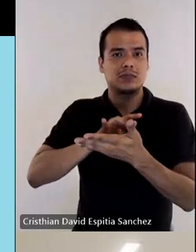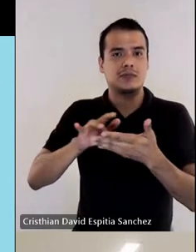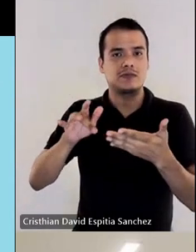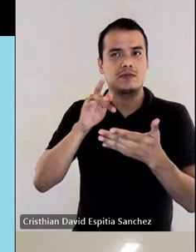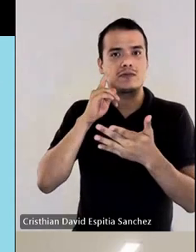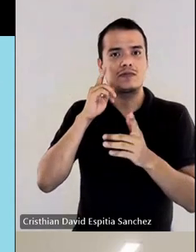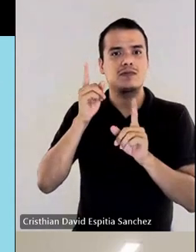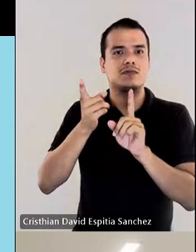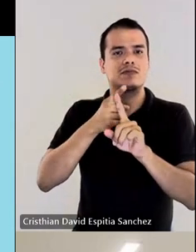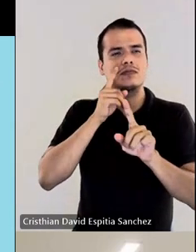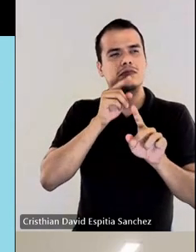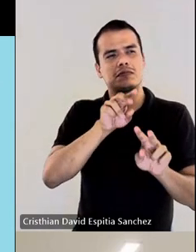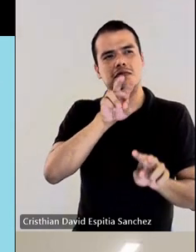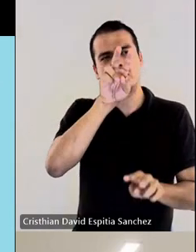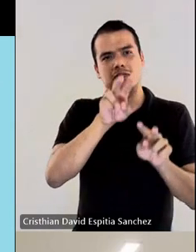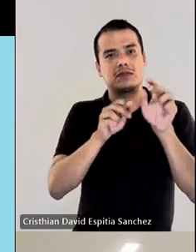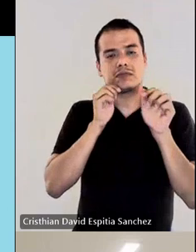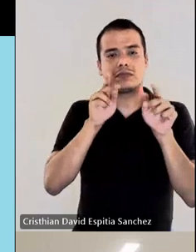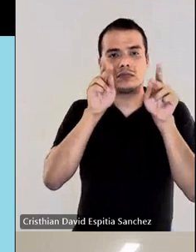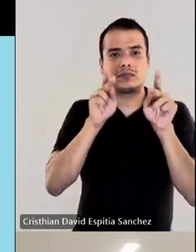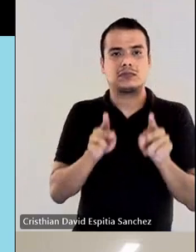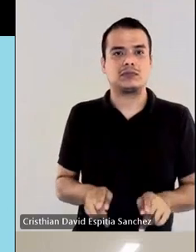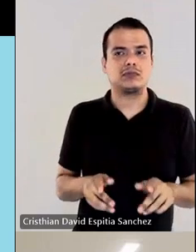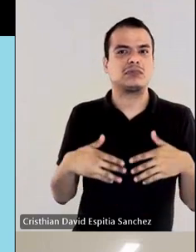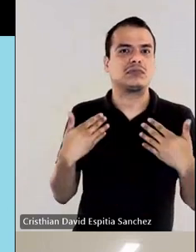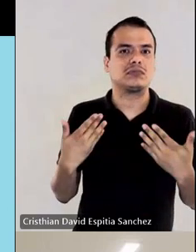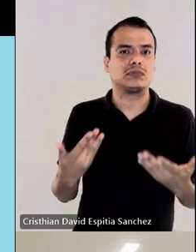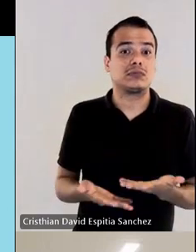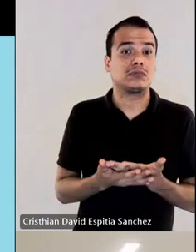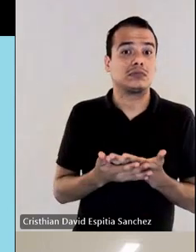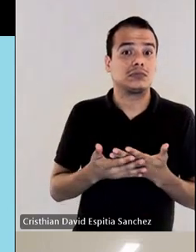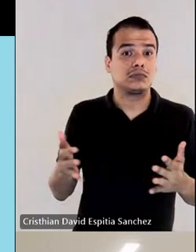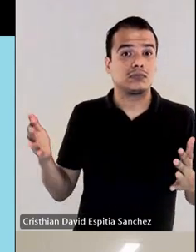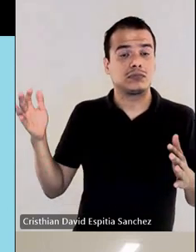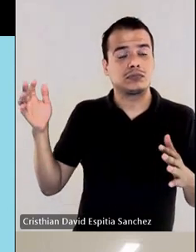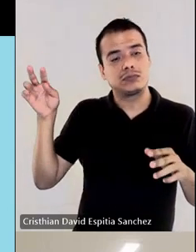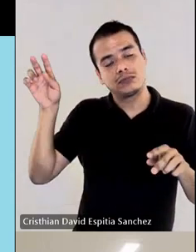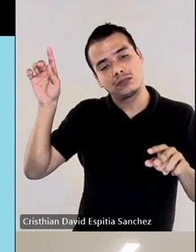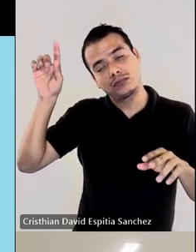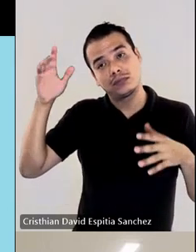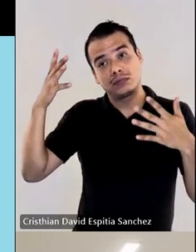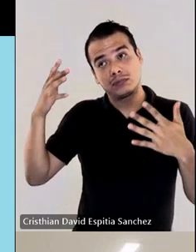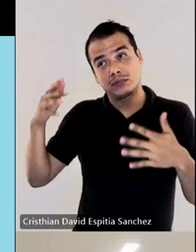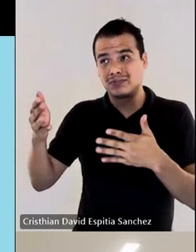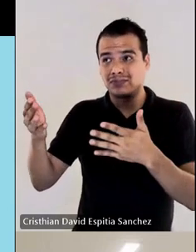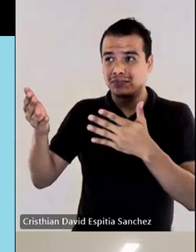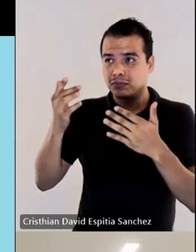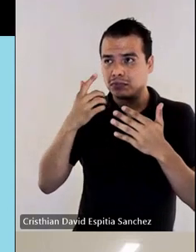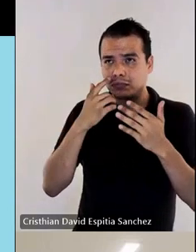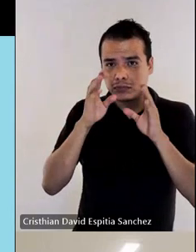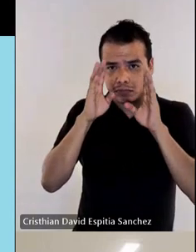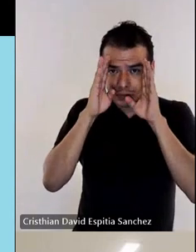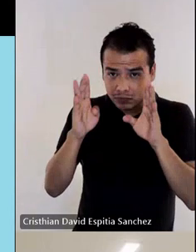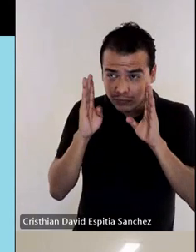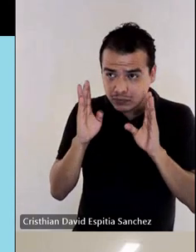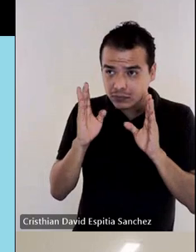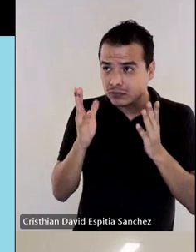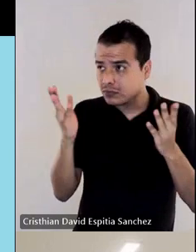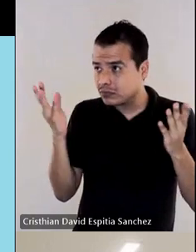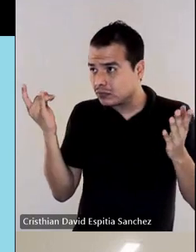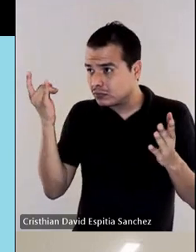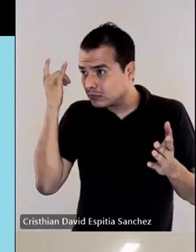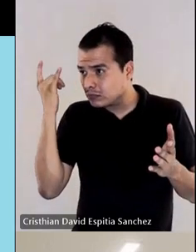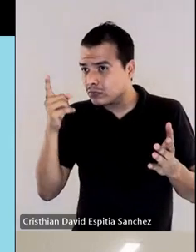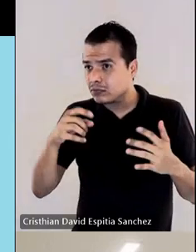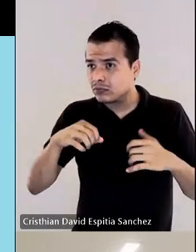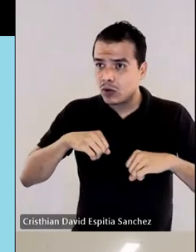persona. Cuando se acerca donde la persona pudiese llamarlo, señor, ¿me escucha? Intente realizar leves movimientos para ver si la persona